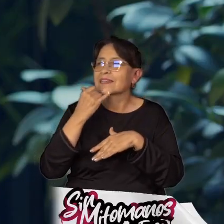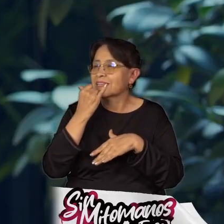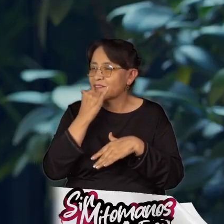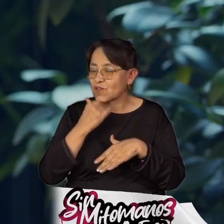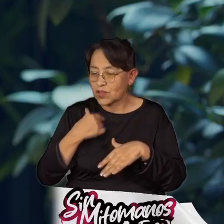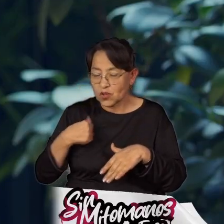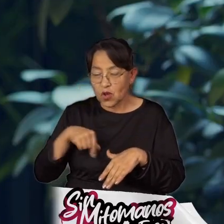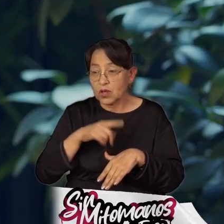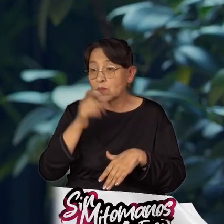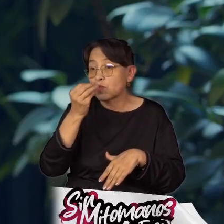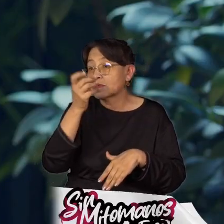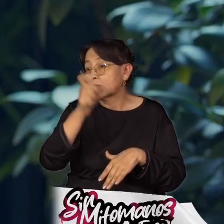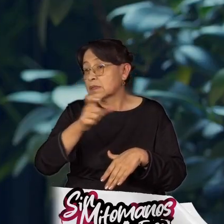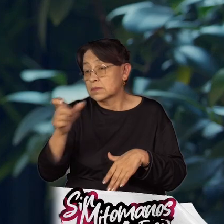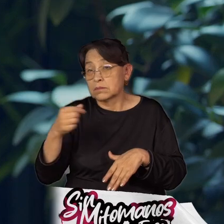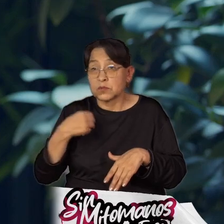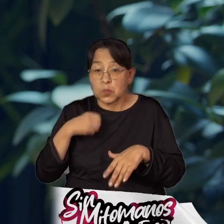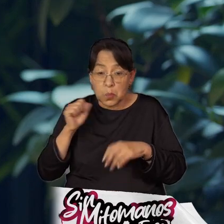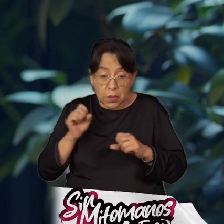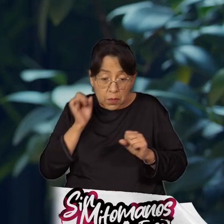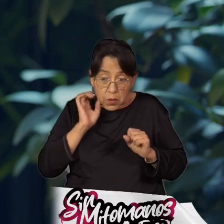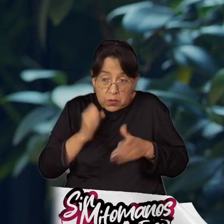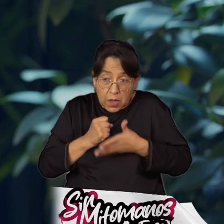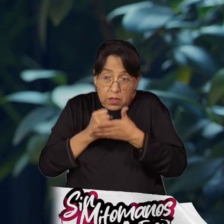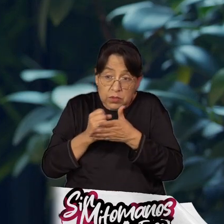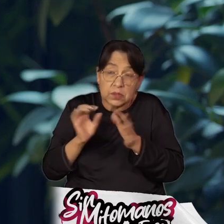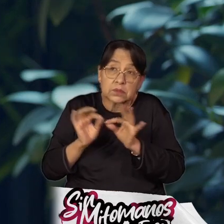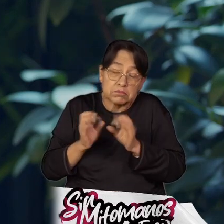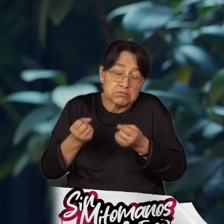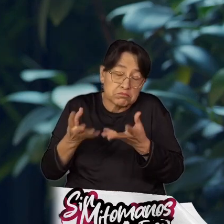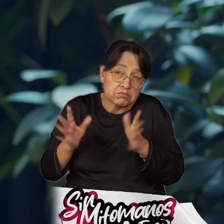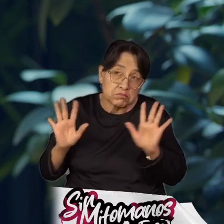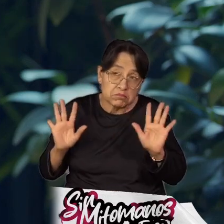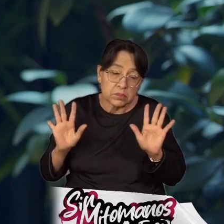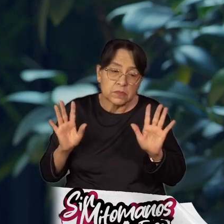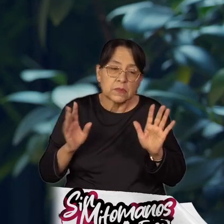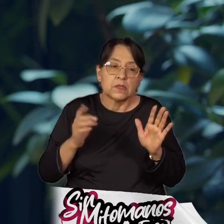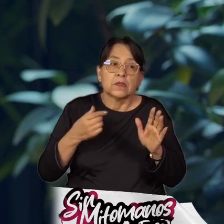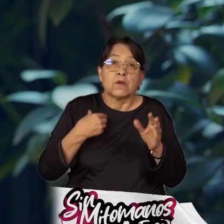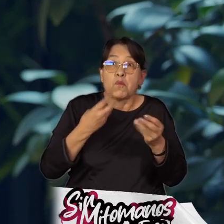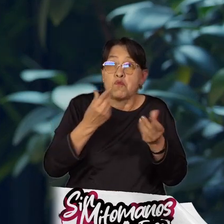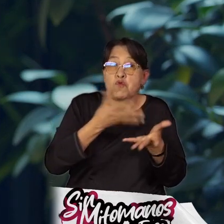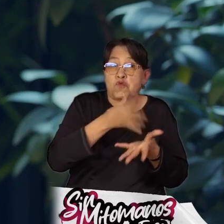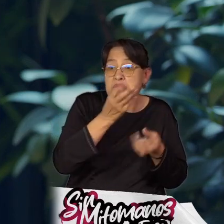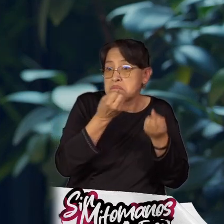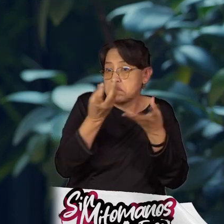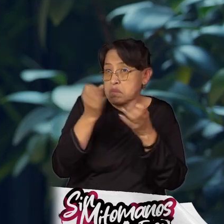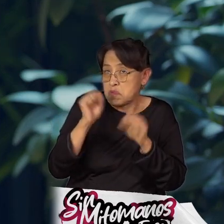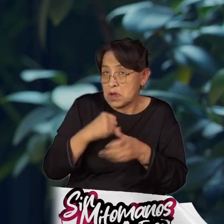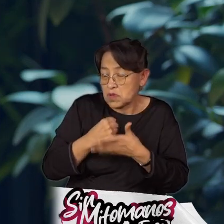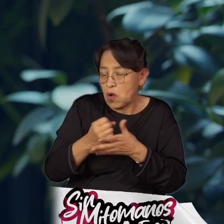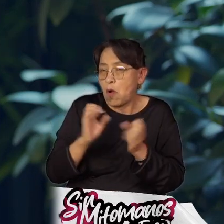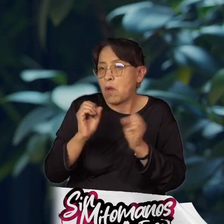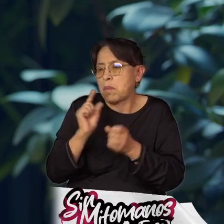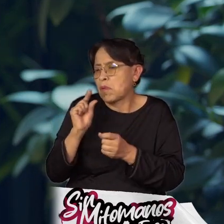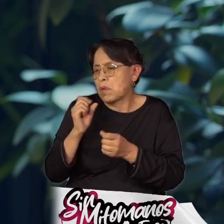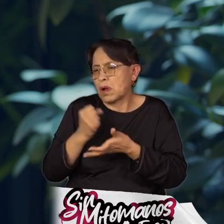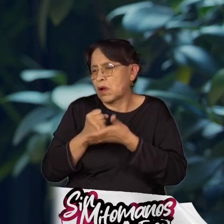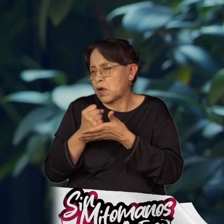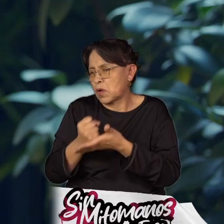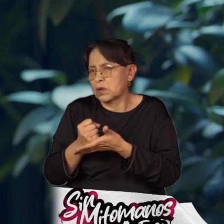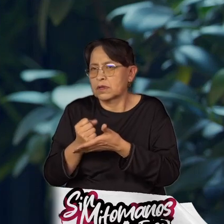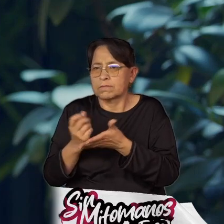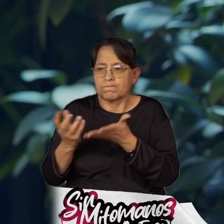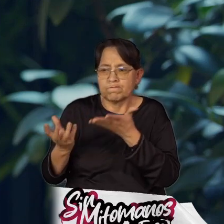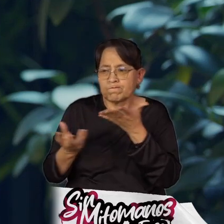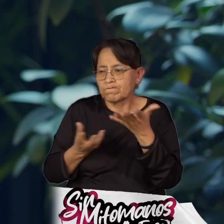que te necesitan, de aquellos que podemos bendecir. También teniendo mucho o también teniendo poco, porque también teniendo